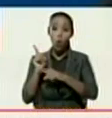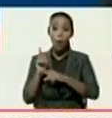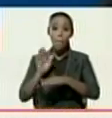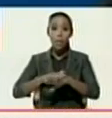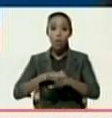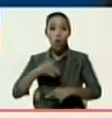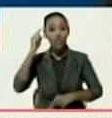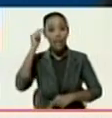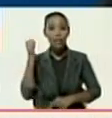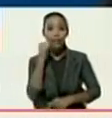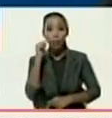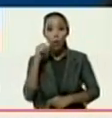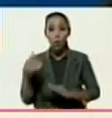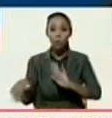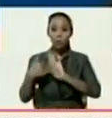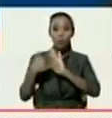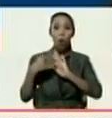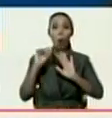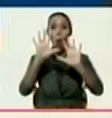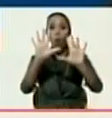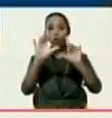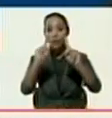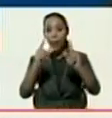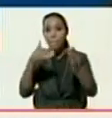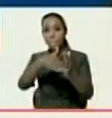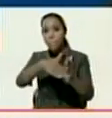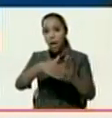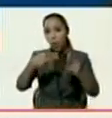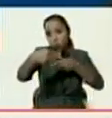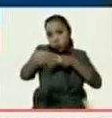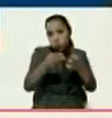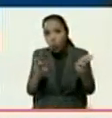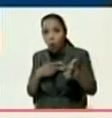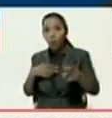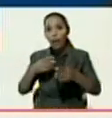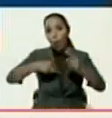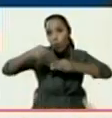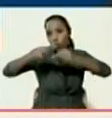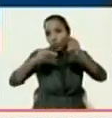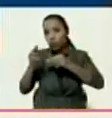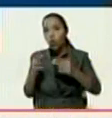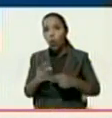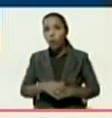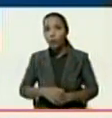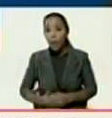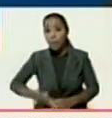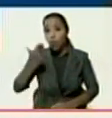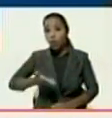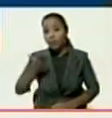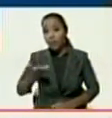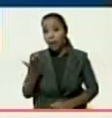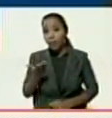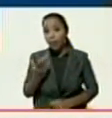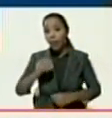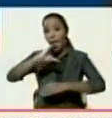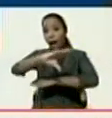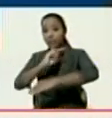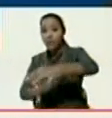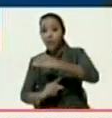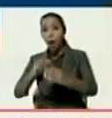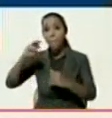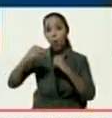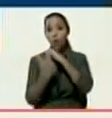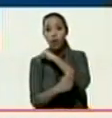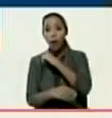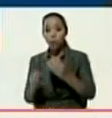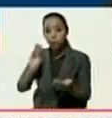sábado afectó más de 11.000 metros cuadrados de construcción, el almacén más grande e importante de Cante y Movilnet, en donde reposaban